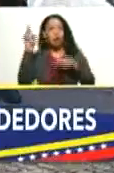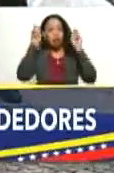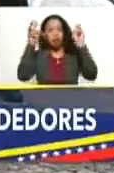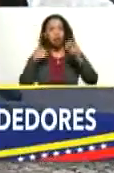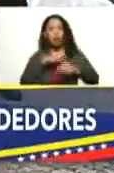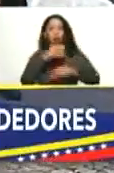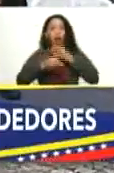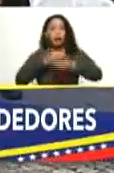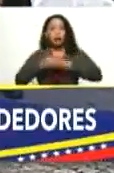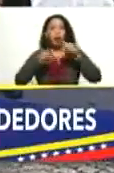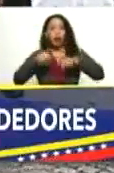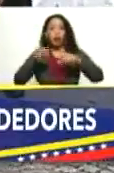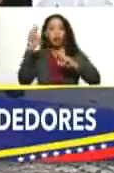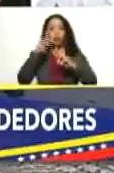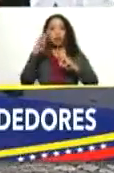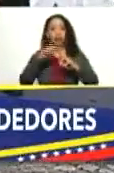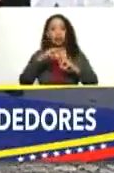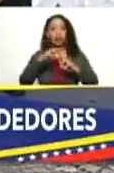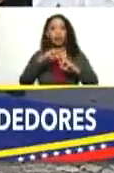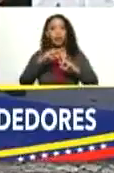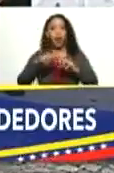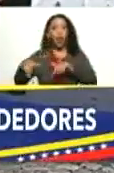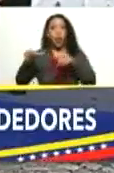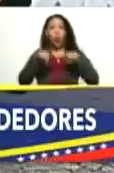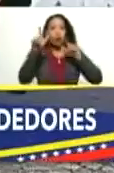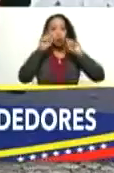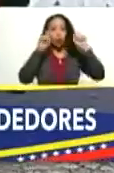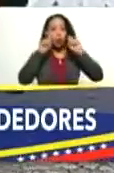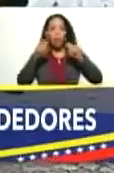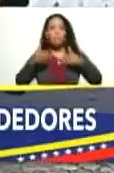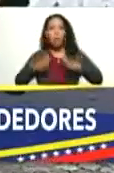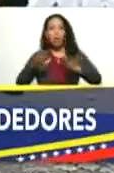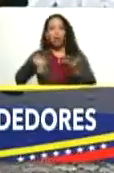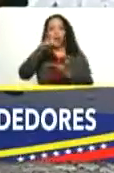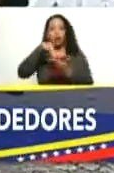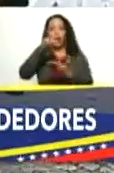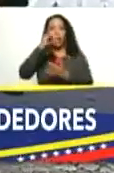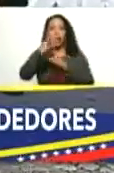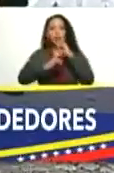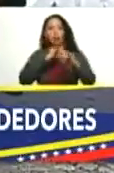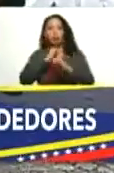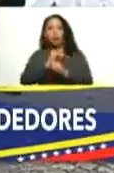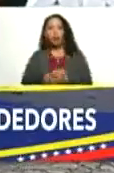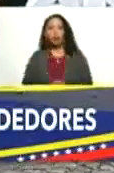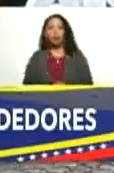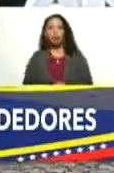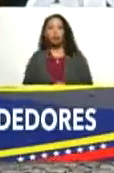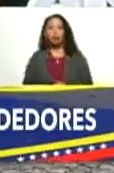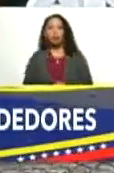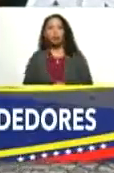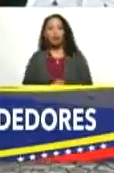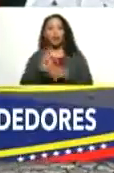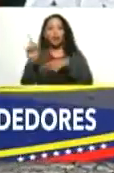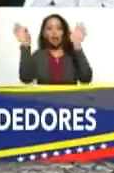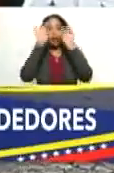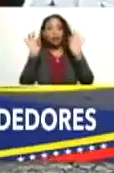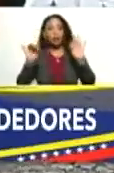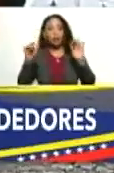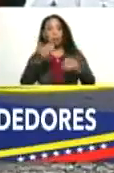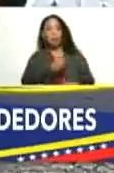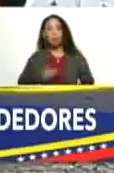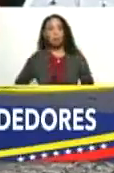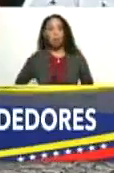en Táchira. Táchira, destino turístico nacional e internacional. Así que de esa manera, presidente,